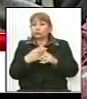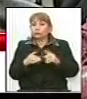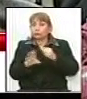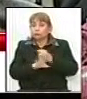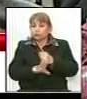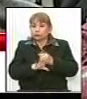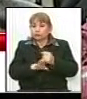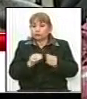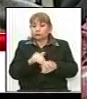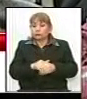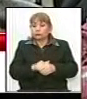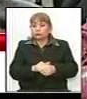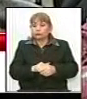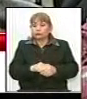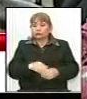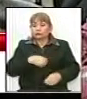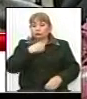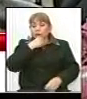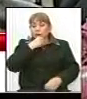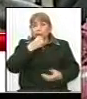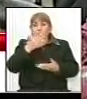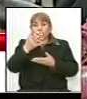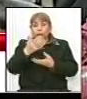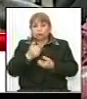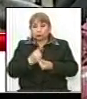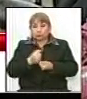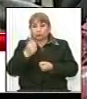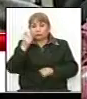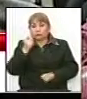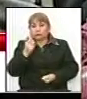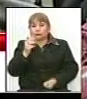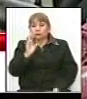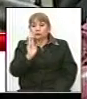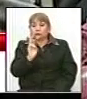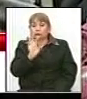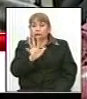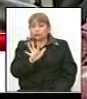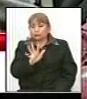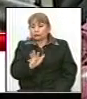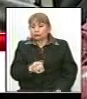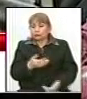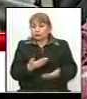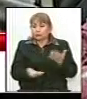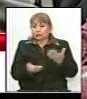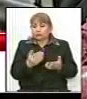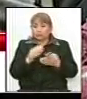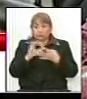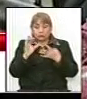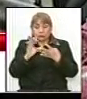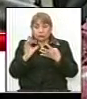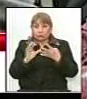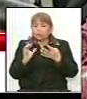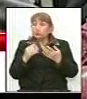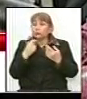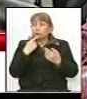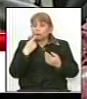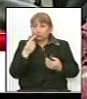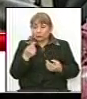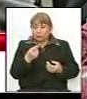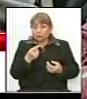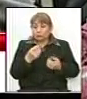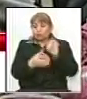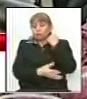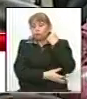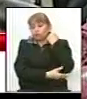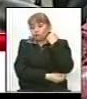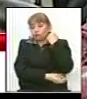basándonos en los adultos mayores que reciben la pensión 65, que tiene algunos criterios que nos podrían decir que son pobres,